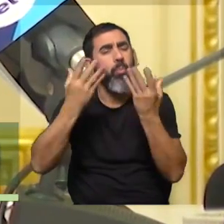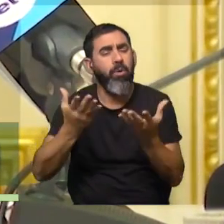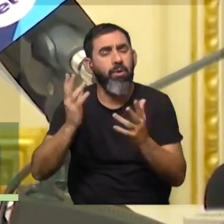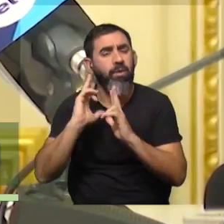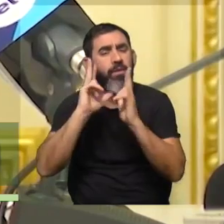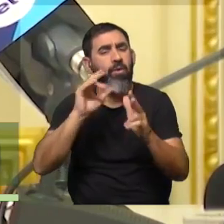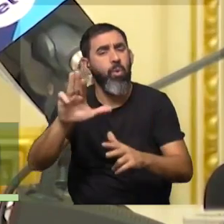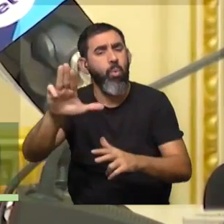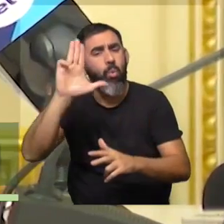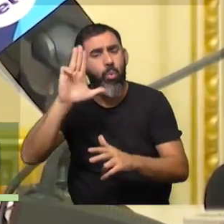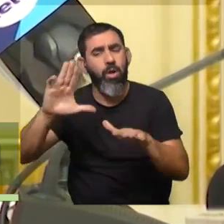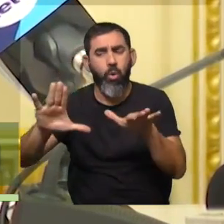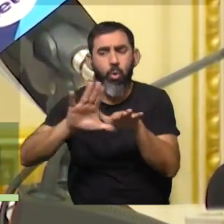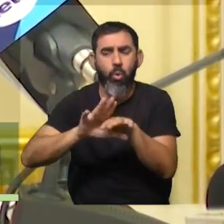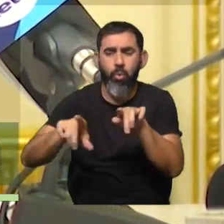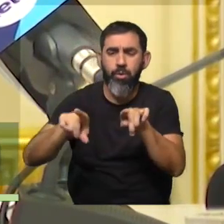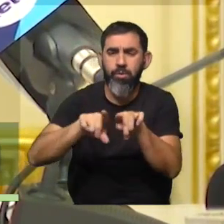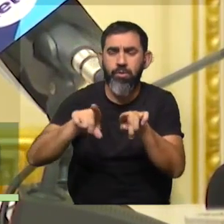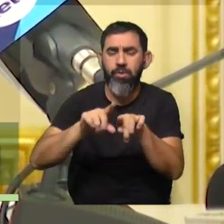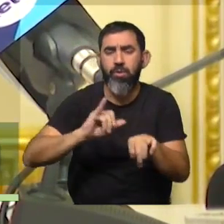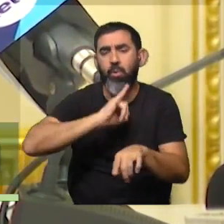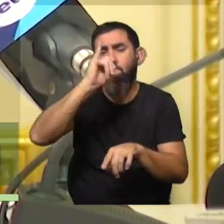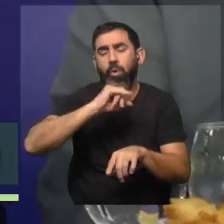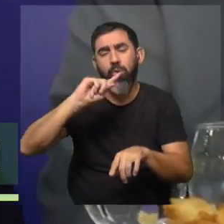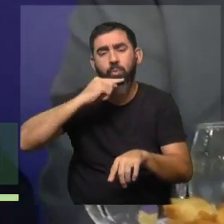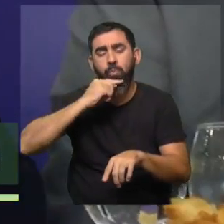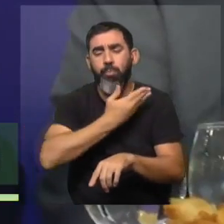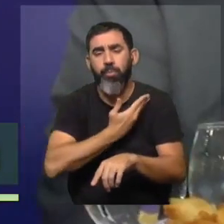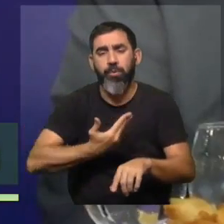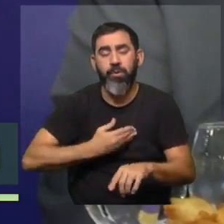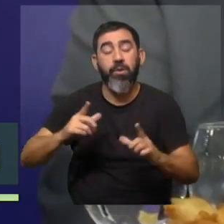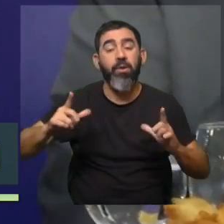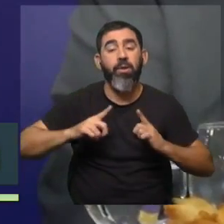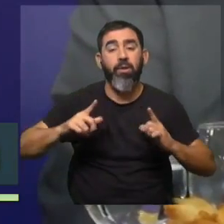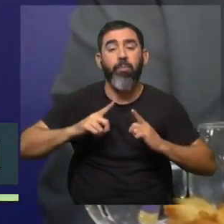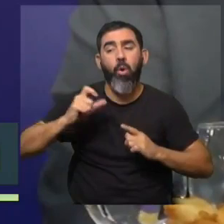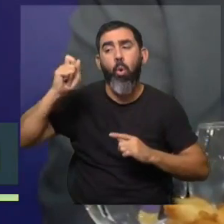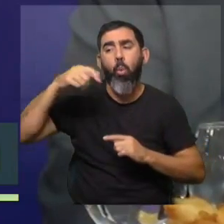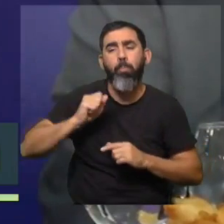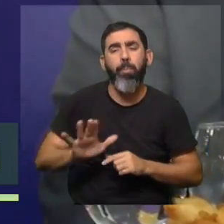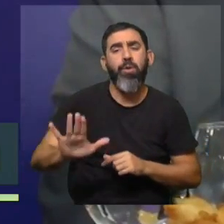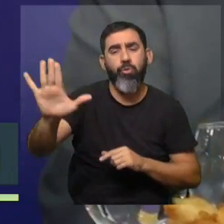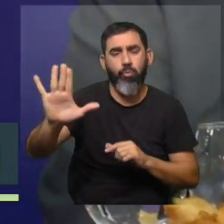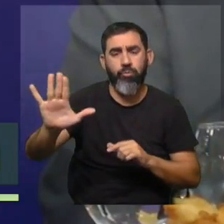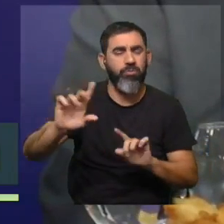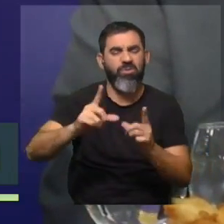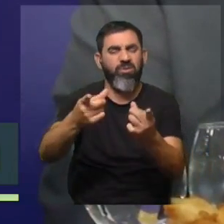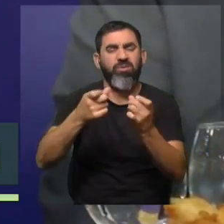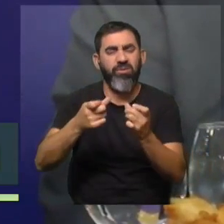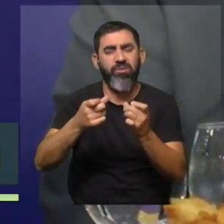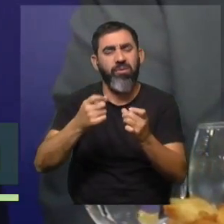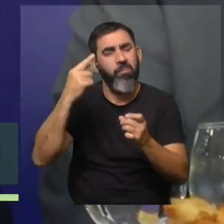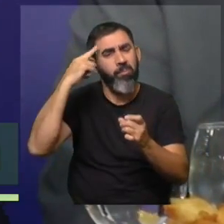las afirmaciones de Lula coinciden con las narrativas de Vladimir Putin Espero que Lula tenga una opinión propia no me parece necesario que